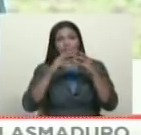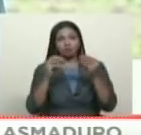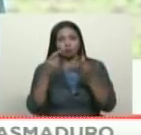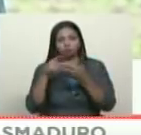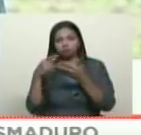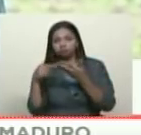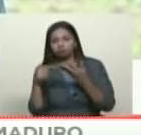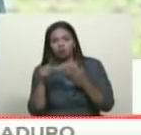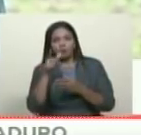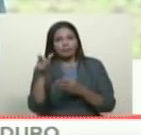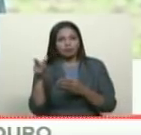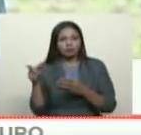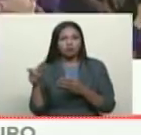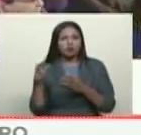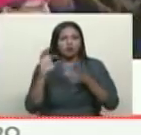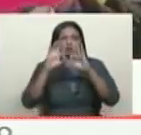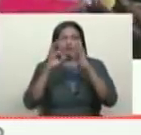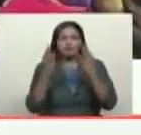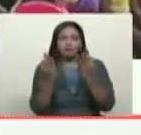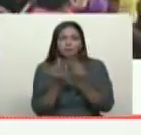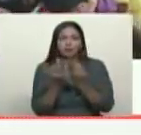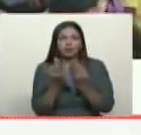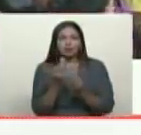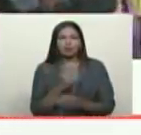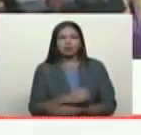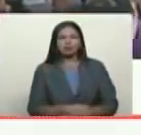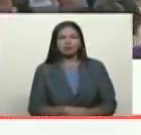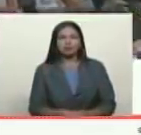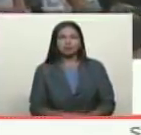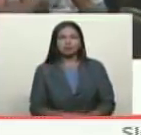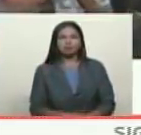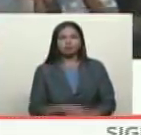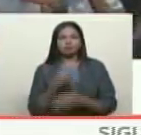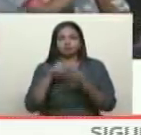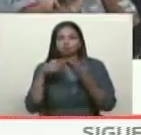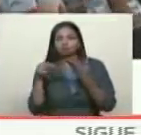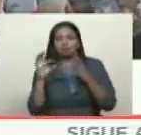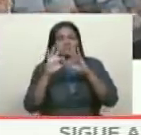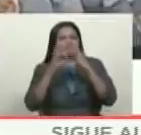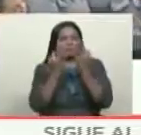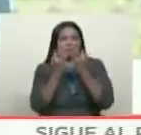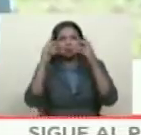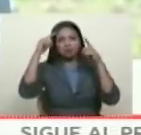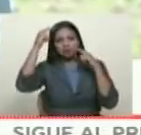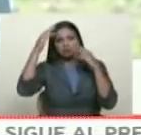Elena, al Roble de los Llanos, al maestro Hugo de los Reyes,